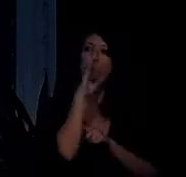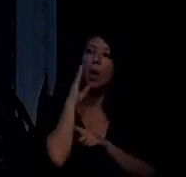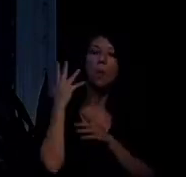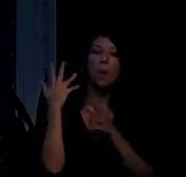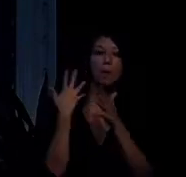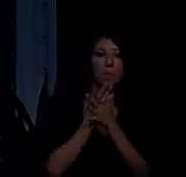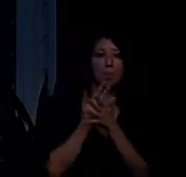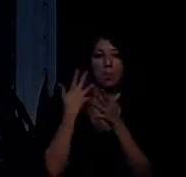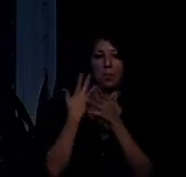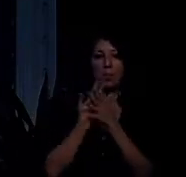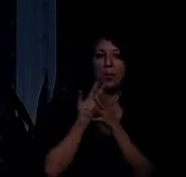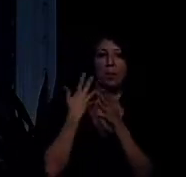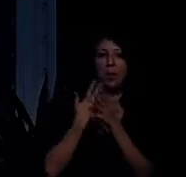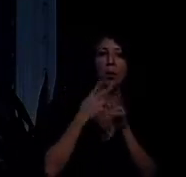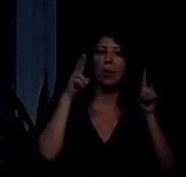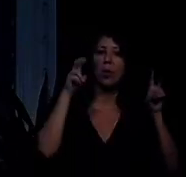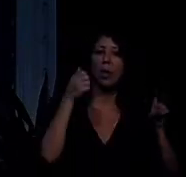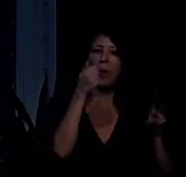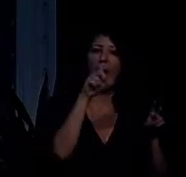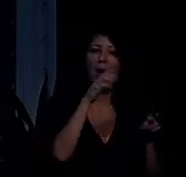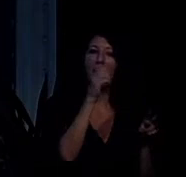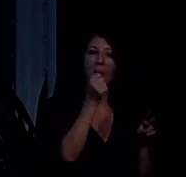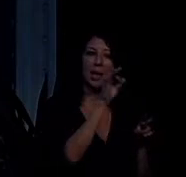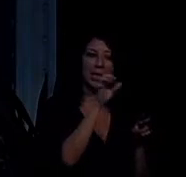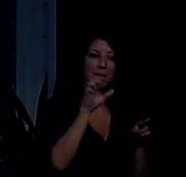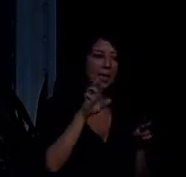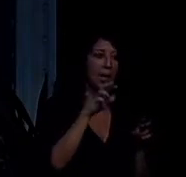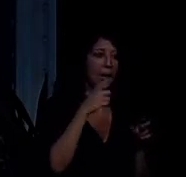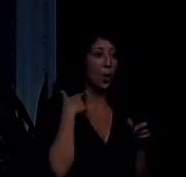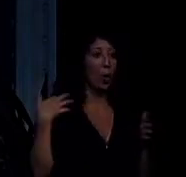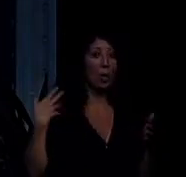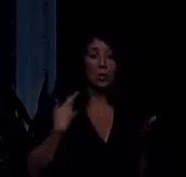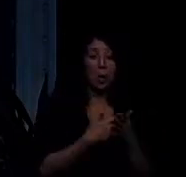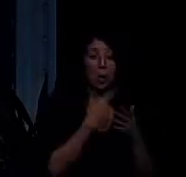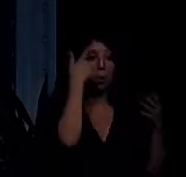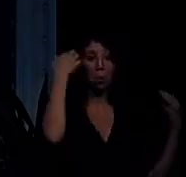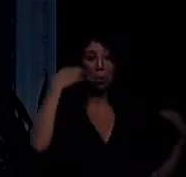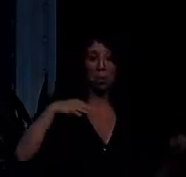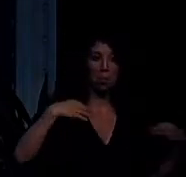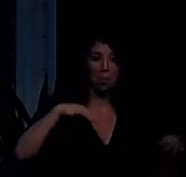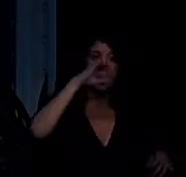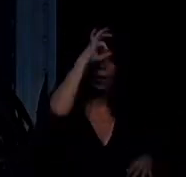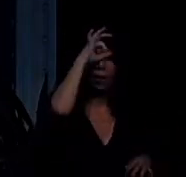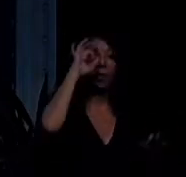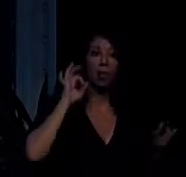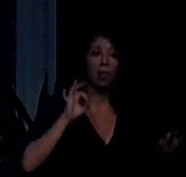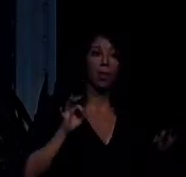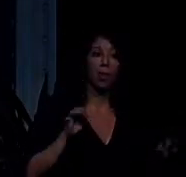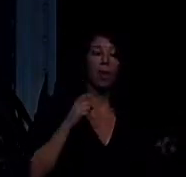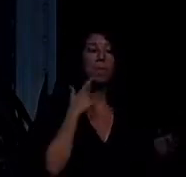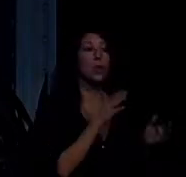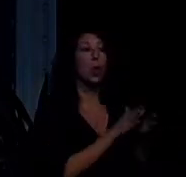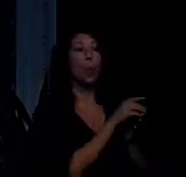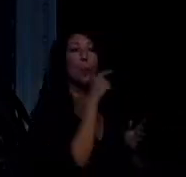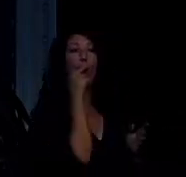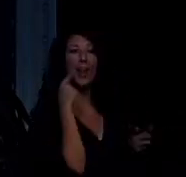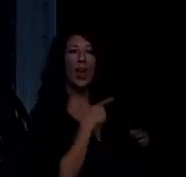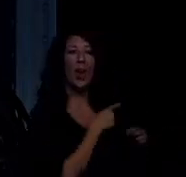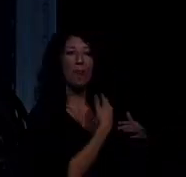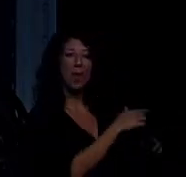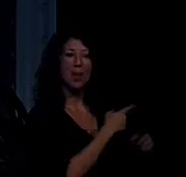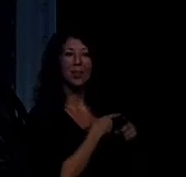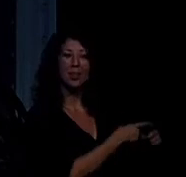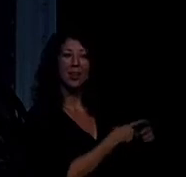contó sobre el tema Alcácer, yo no había oído nada antes. Entonces, a raíz de eso, mi compañero de piso y yo